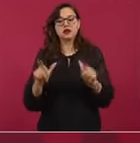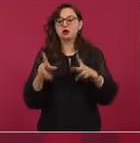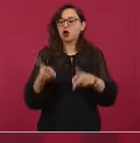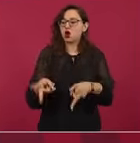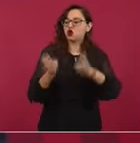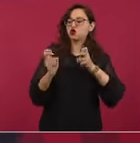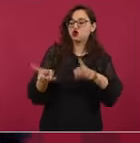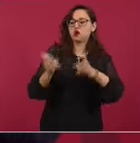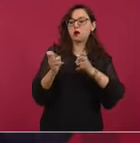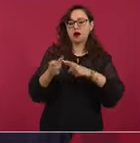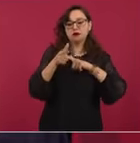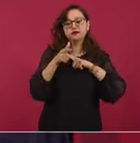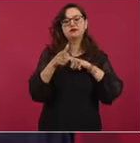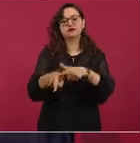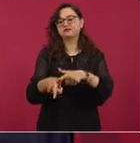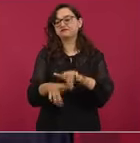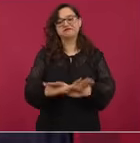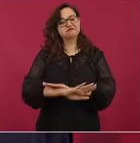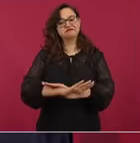como lo hacían antes.